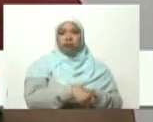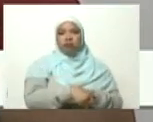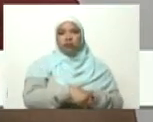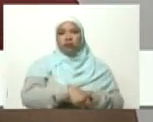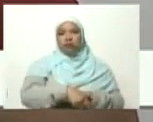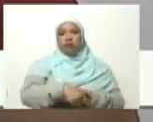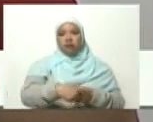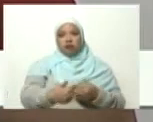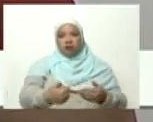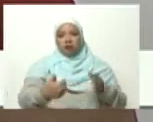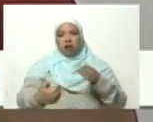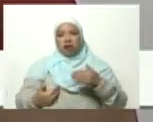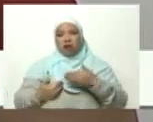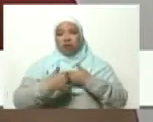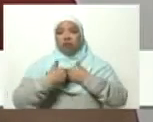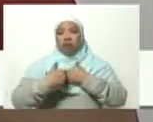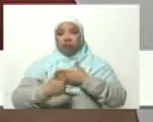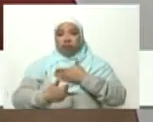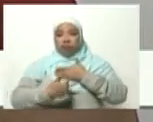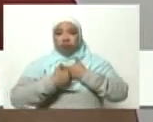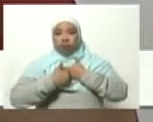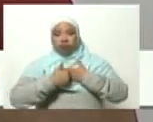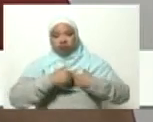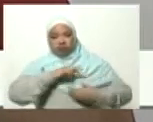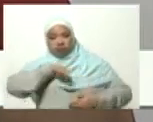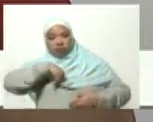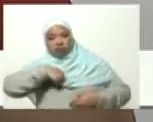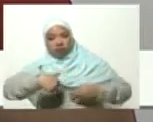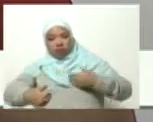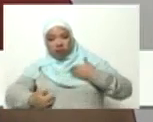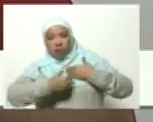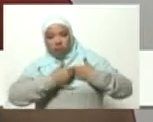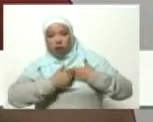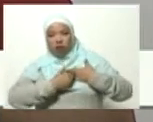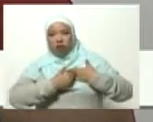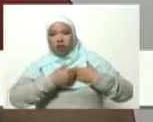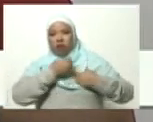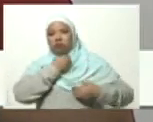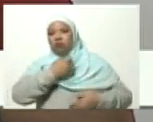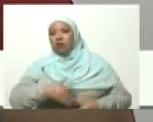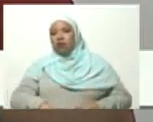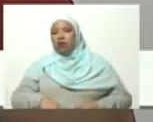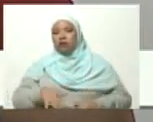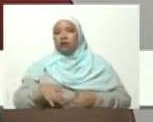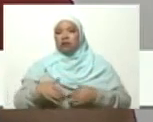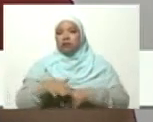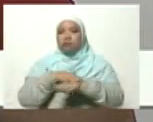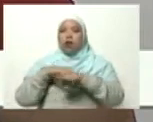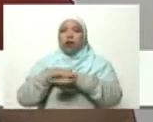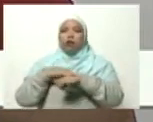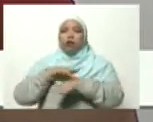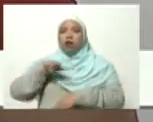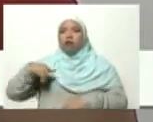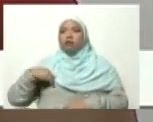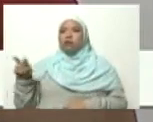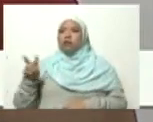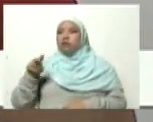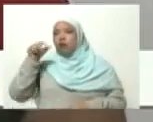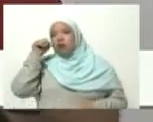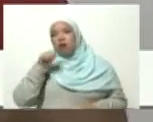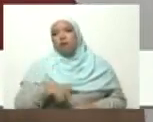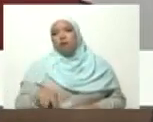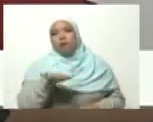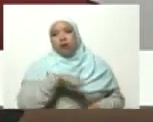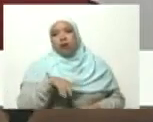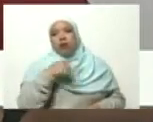Los atacados somos nosotros. Ellos deberían pedir perdón, comenzar pidiendo perdón por lo que le han hecho a nuestro país, a nuestro pueblo.